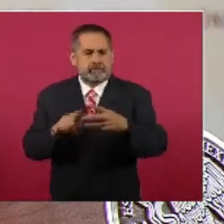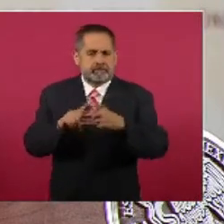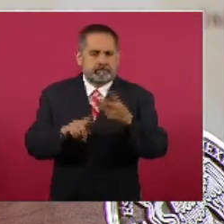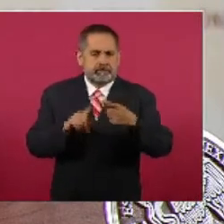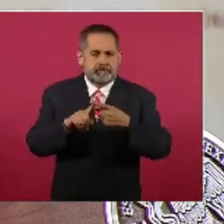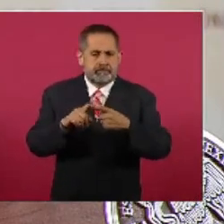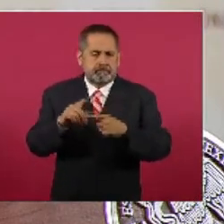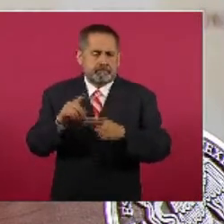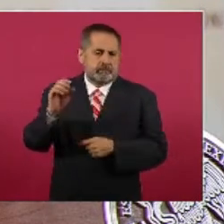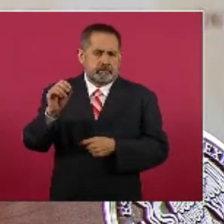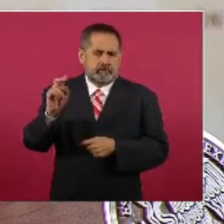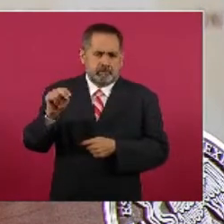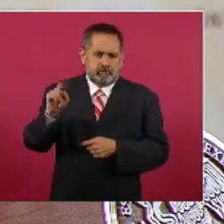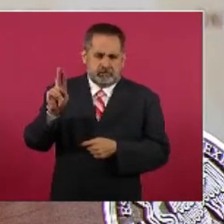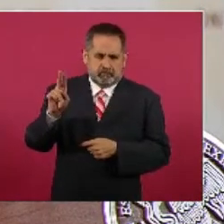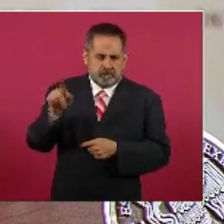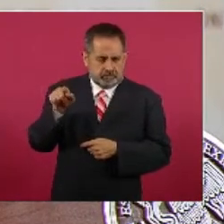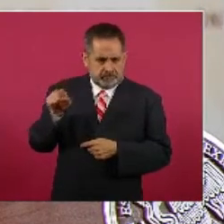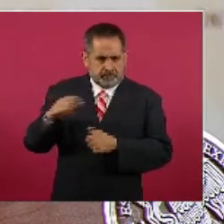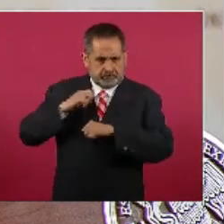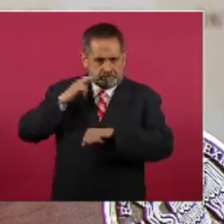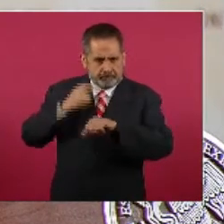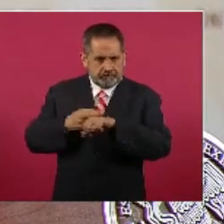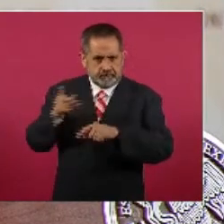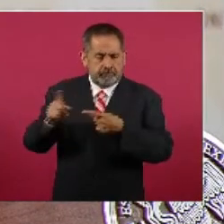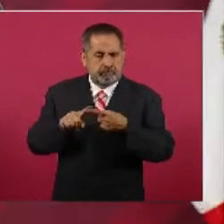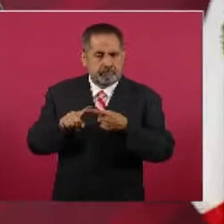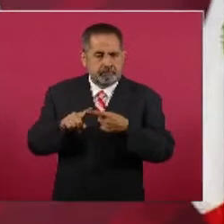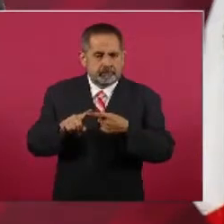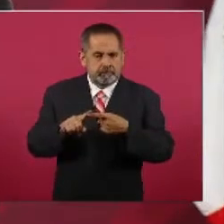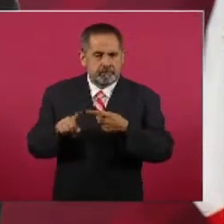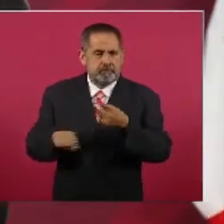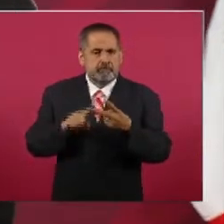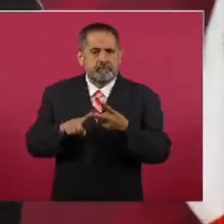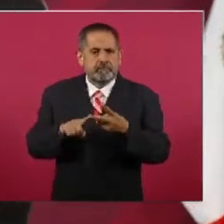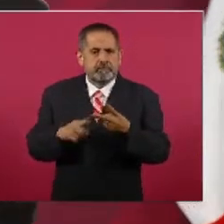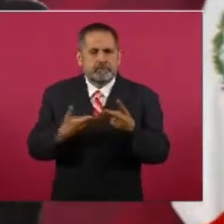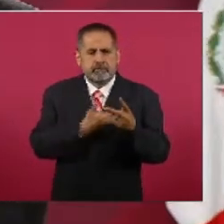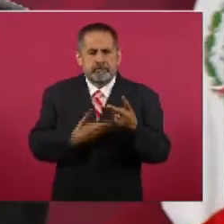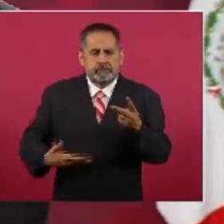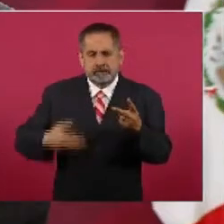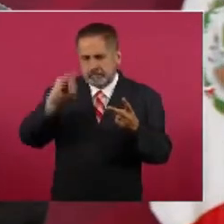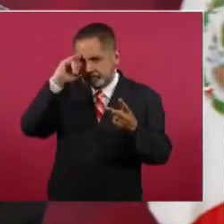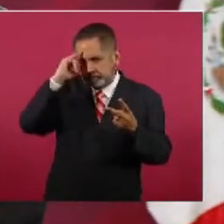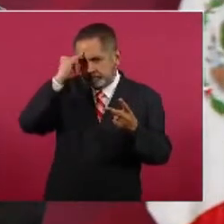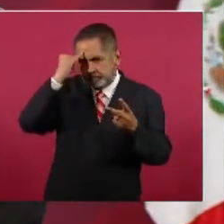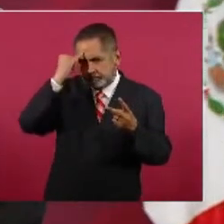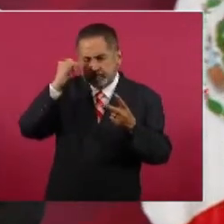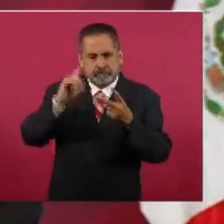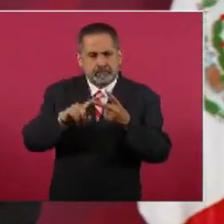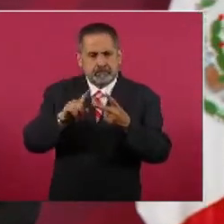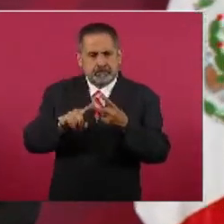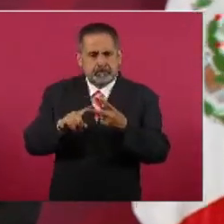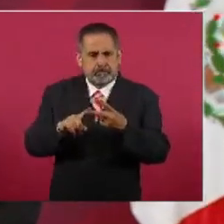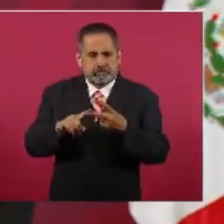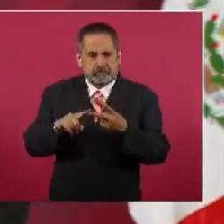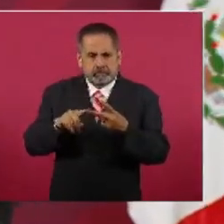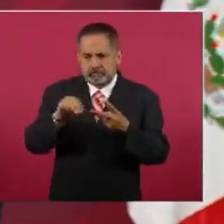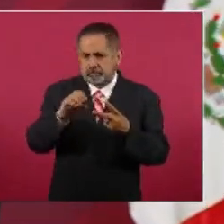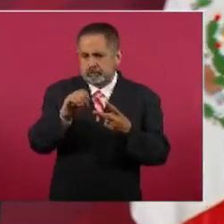-sector genera naciones unidas al presidente de la india a